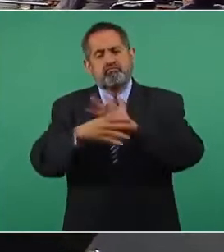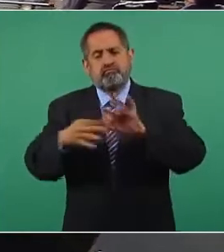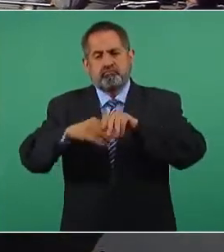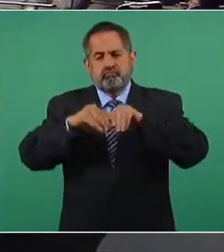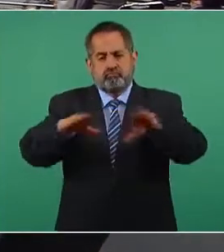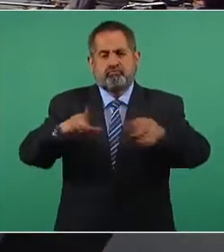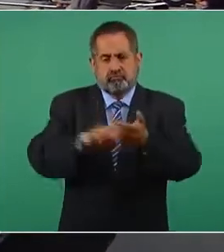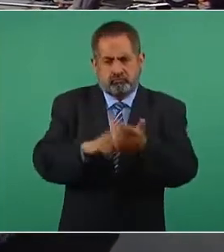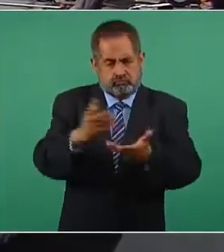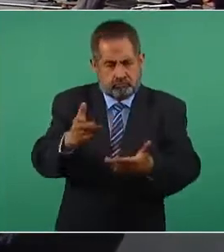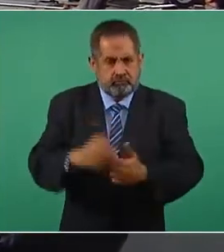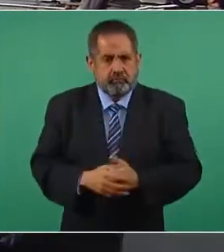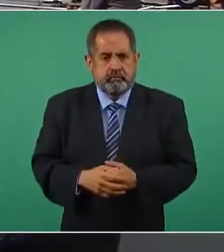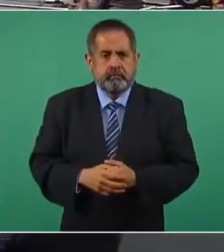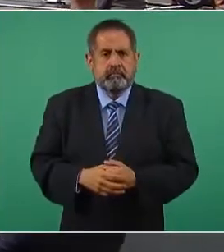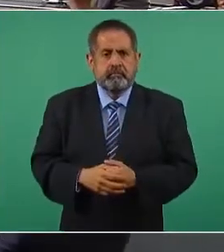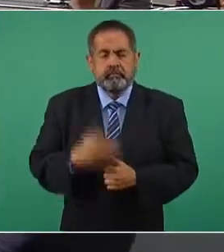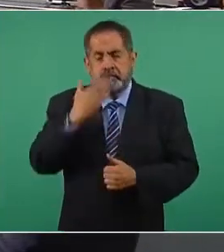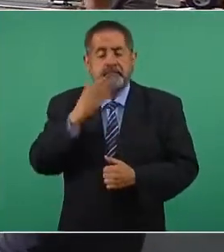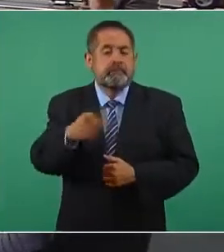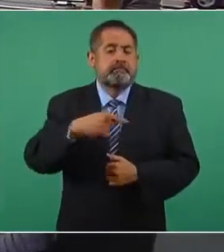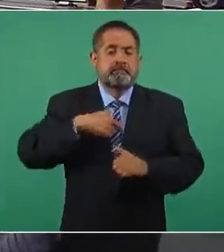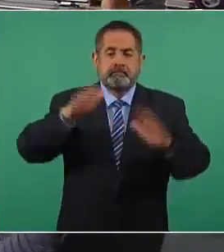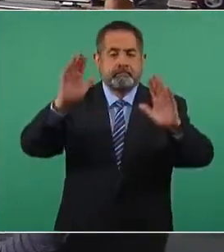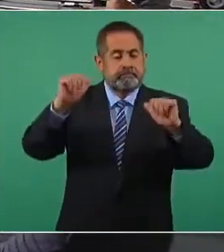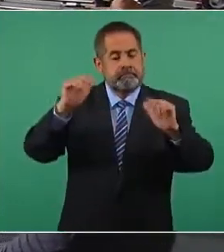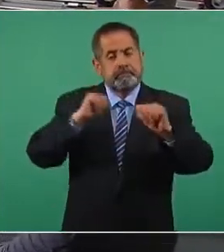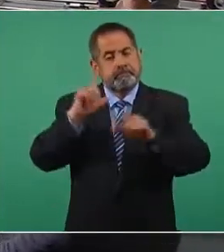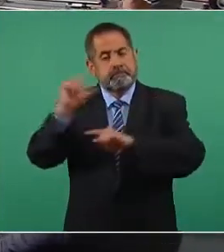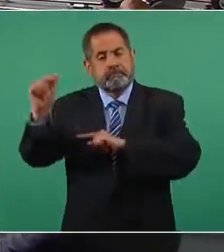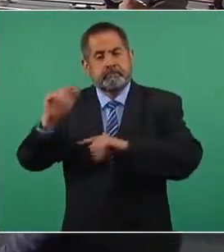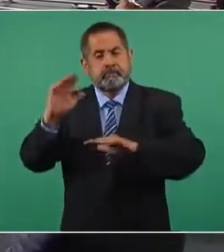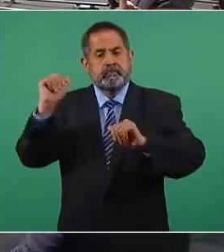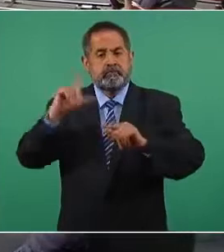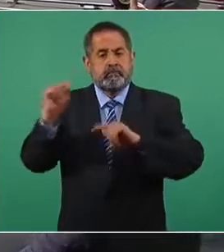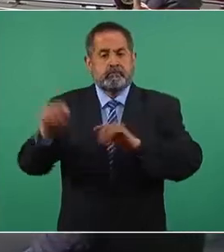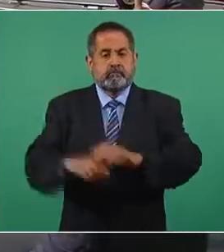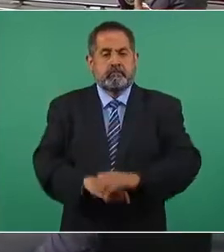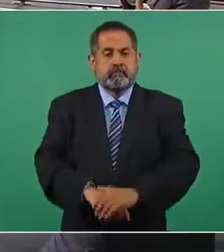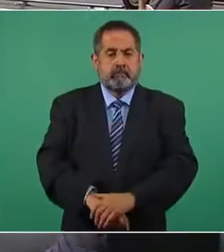parece. Muy bien. Me tengo que ir.